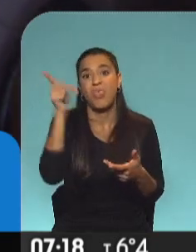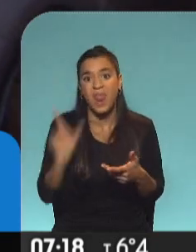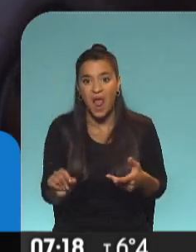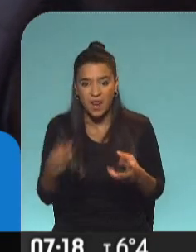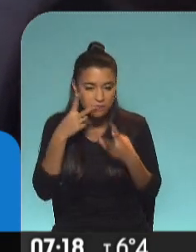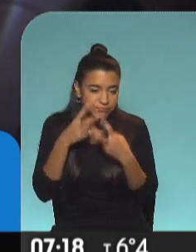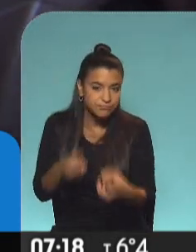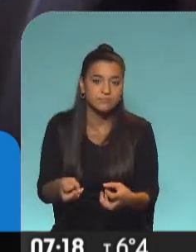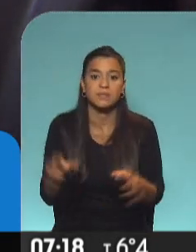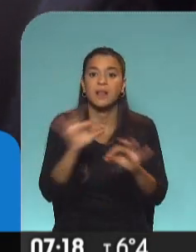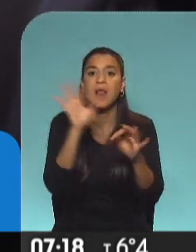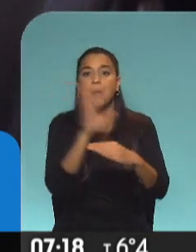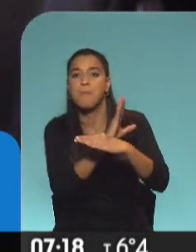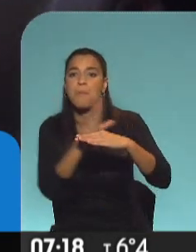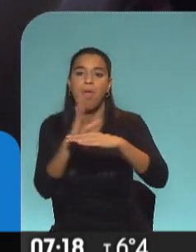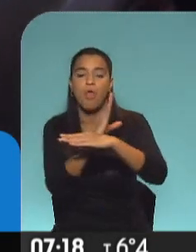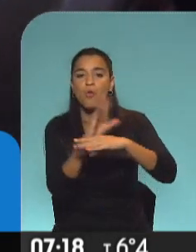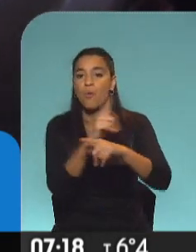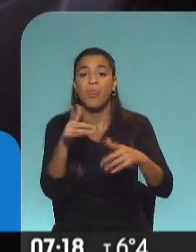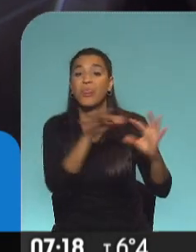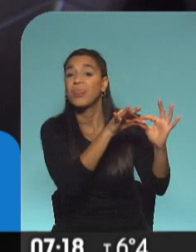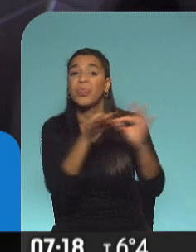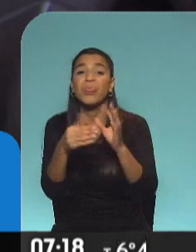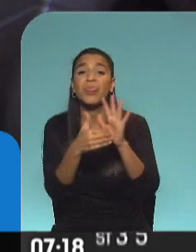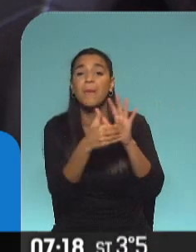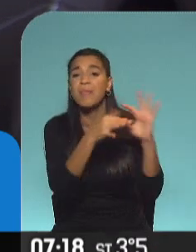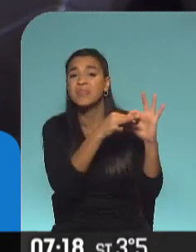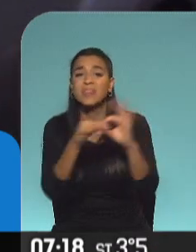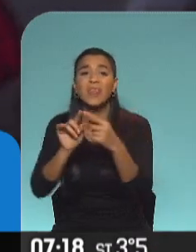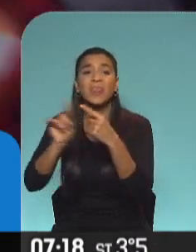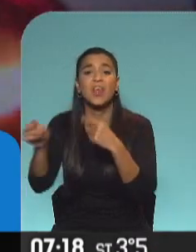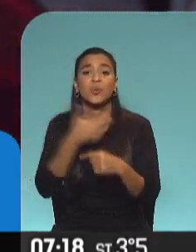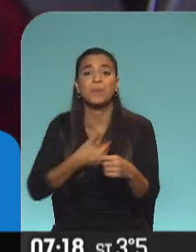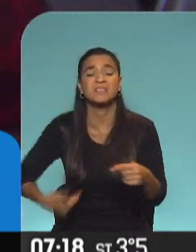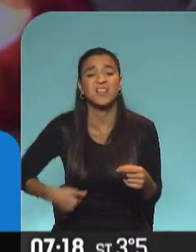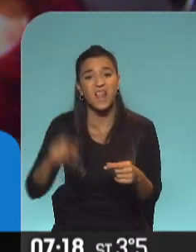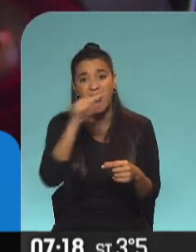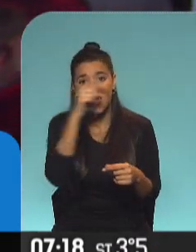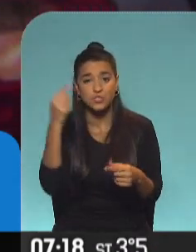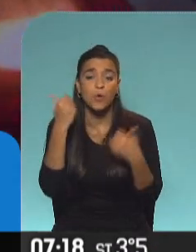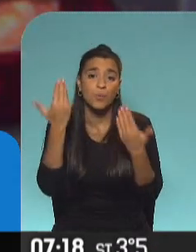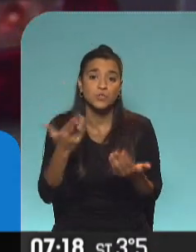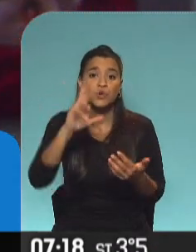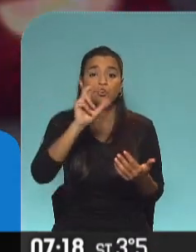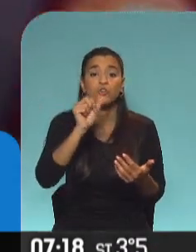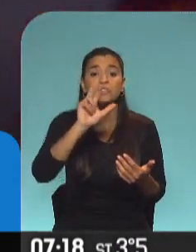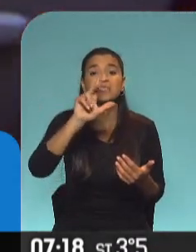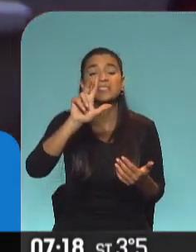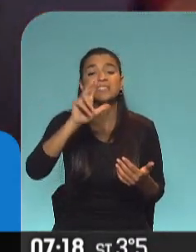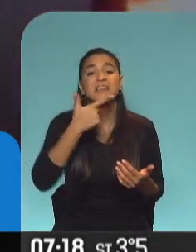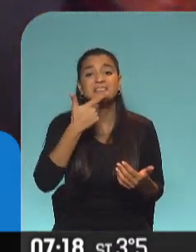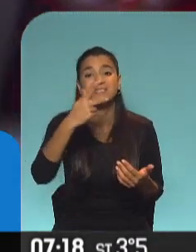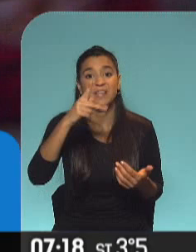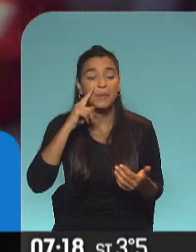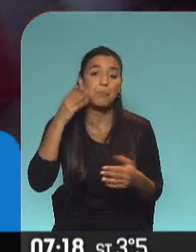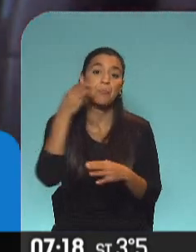ningún estamento intermedio, depende directamente del presidente de la Nación. Por esto es que Rosansky pide la